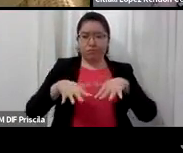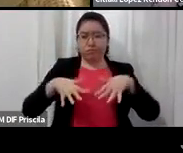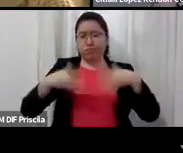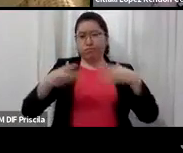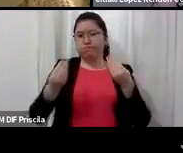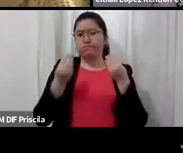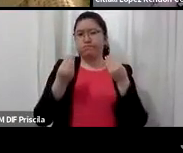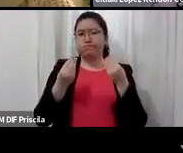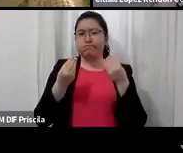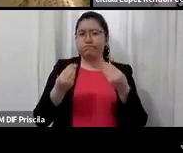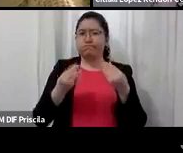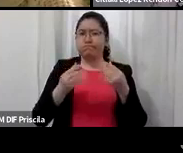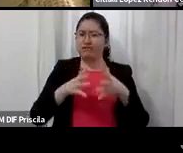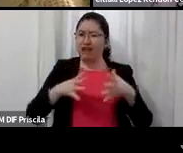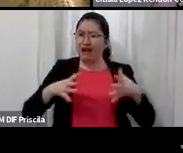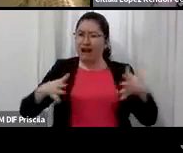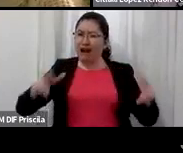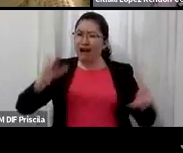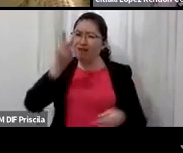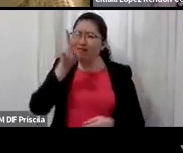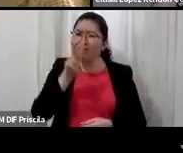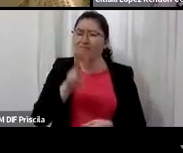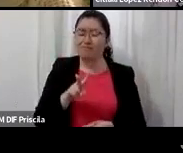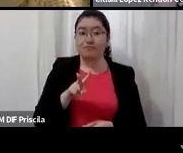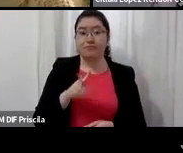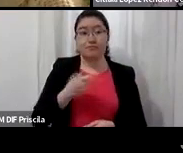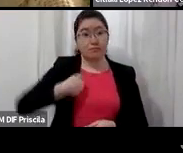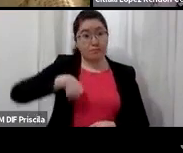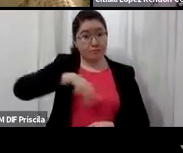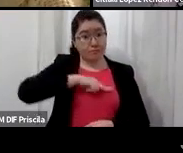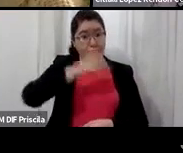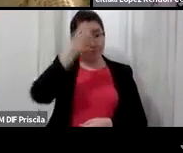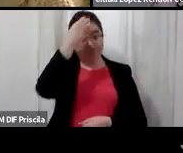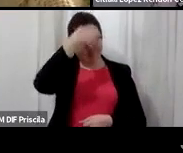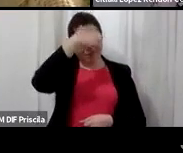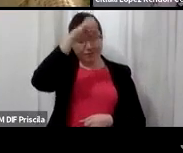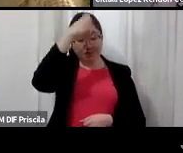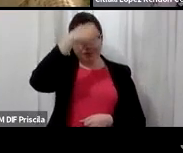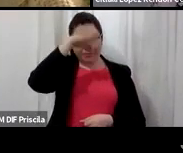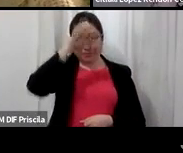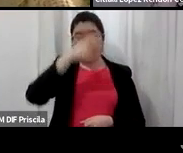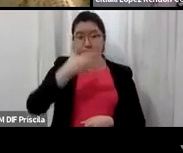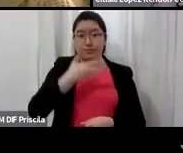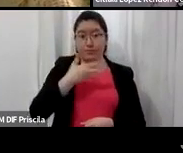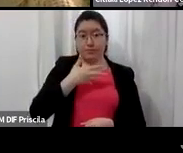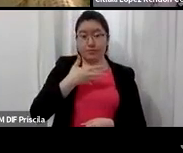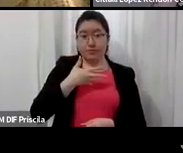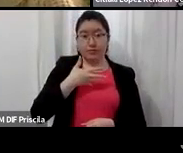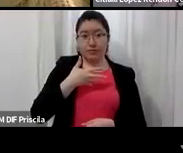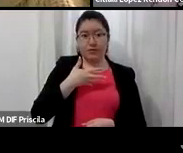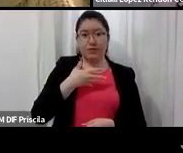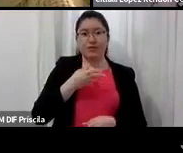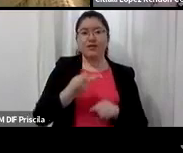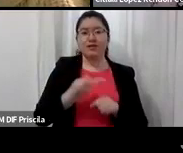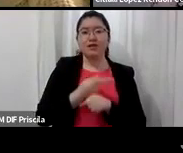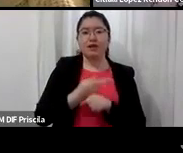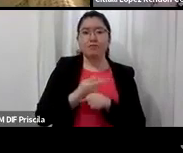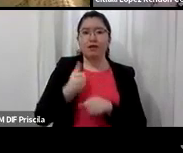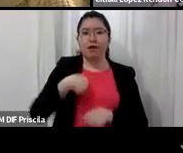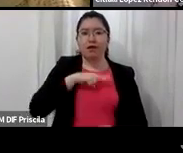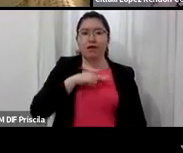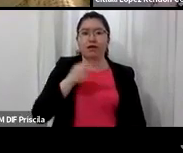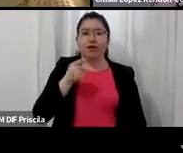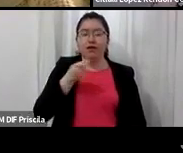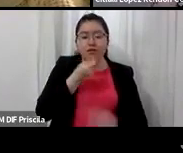que todas podremos platicar que en las experiencias que hemos vivido en este transcurso, las manitas sí se levantan.